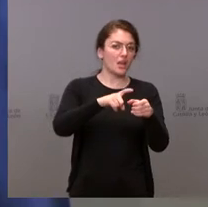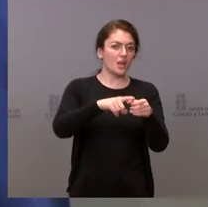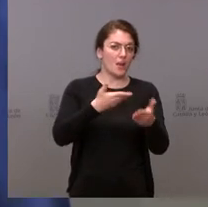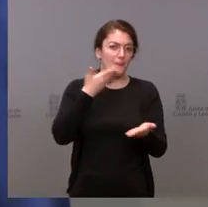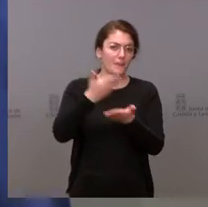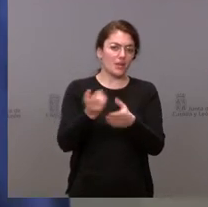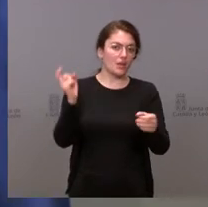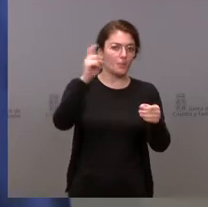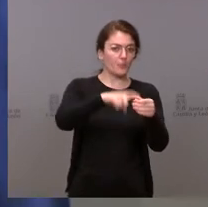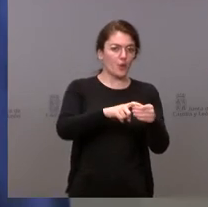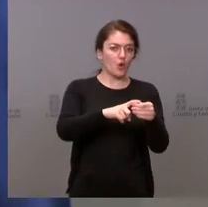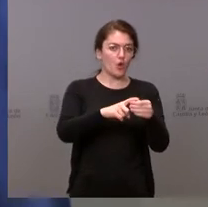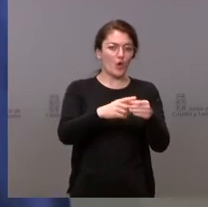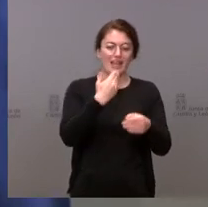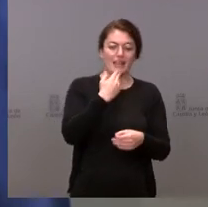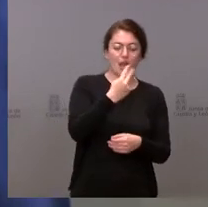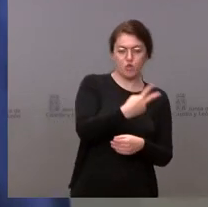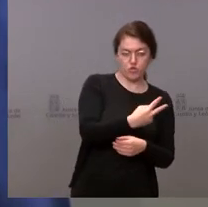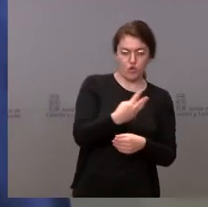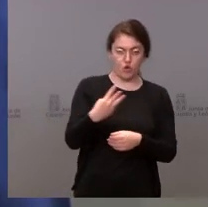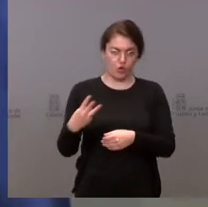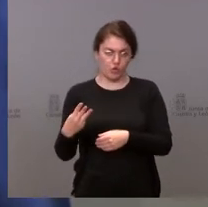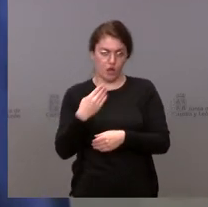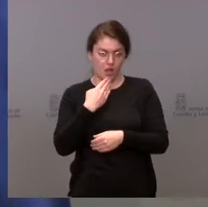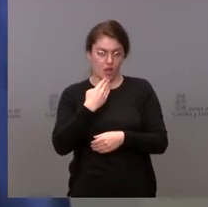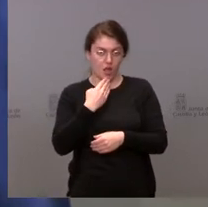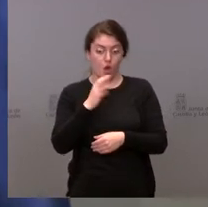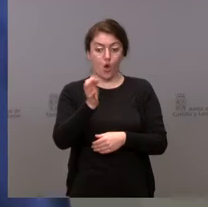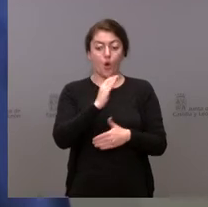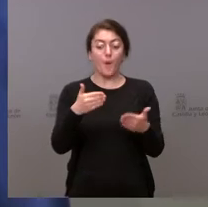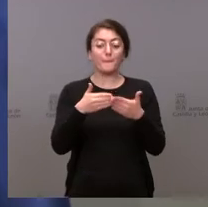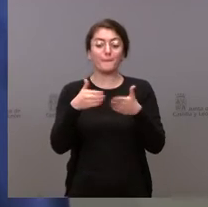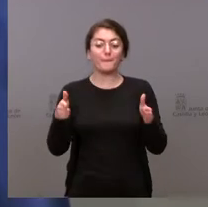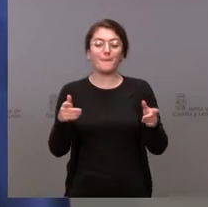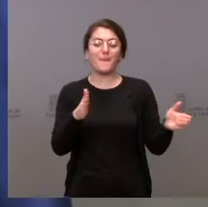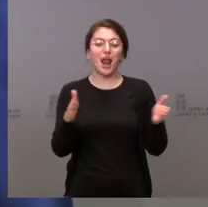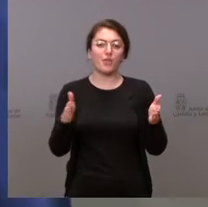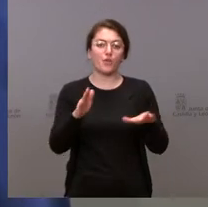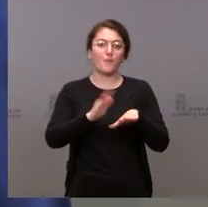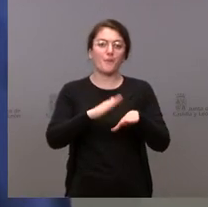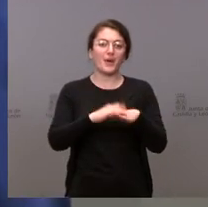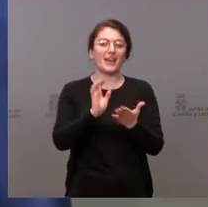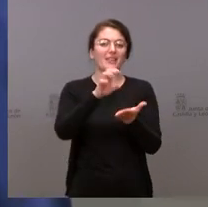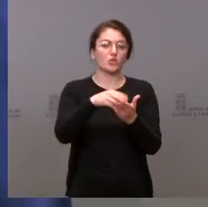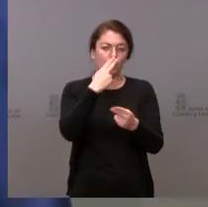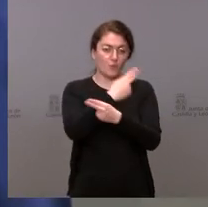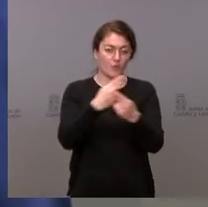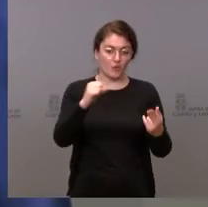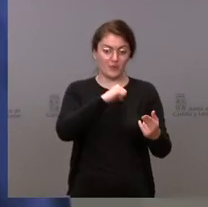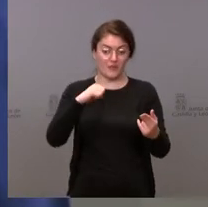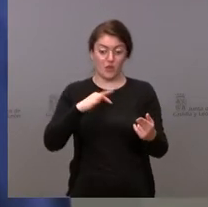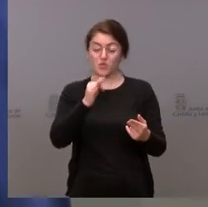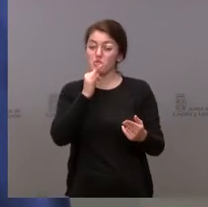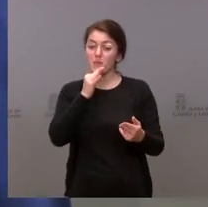dos a tres años y a su vez también abrir tres meses el plazo para que los centros públicos y privados que no estén ya autorizados soliciten